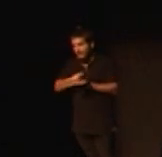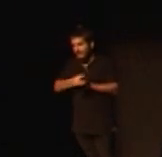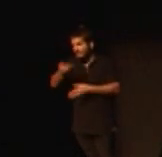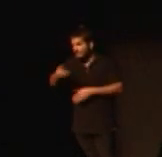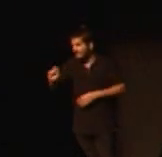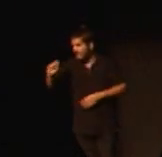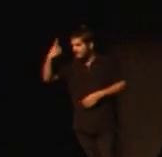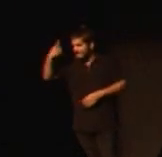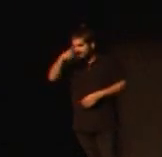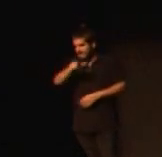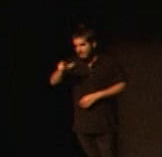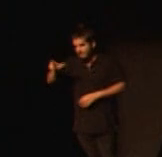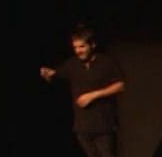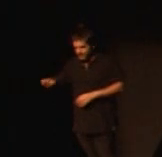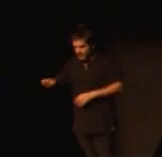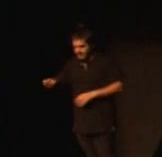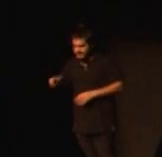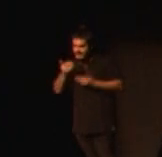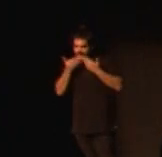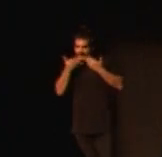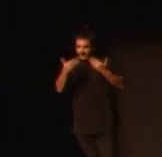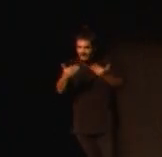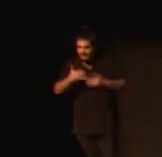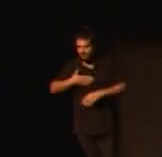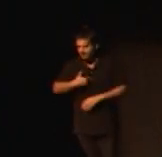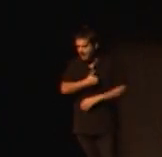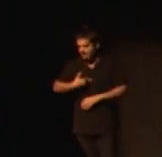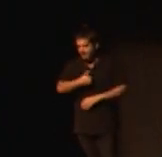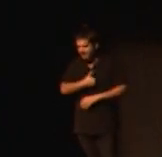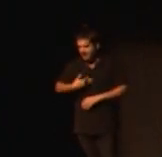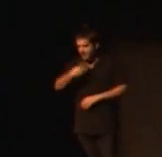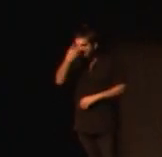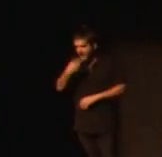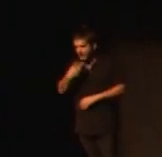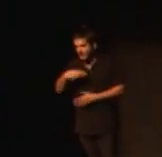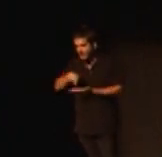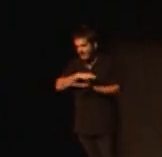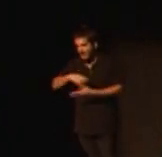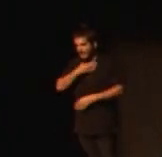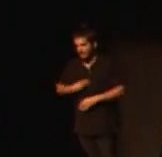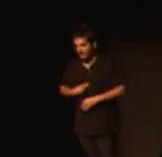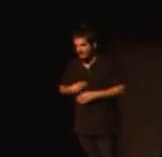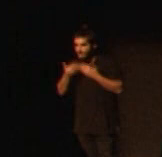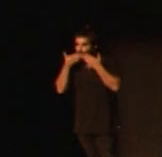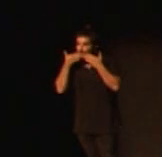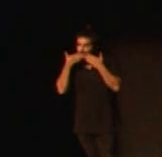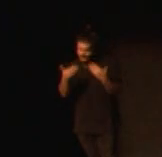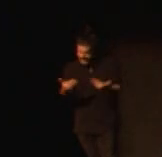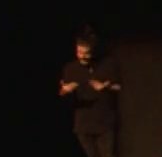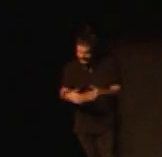y agradezcan el trabajo y el papel vital que la ONCE está haciendo en la región de Murcia. Muchas gracias.